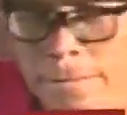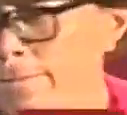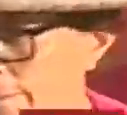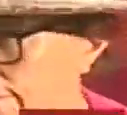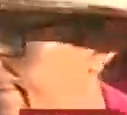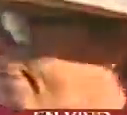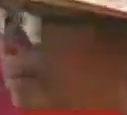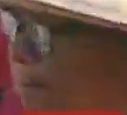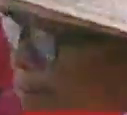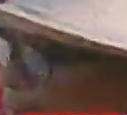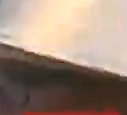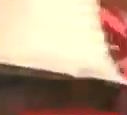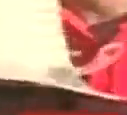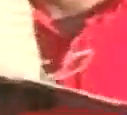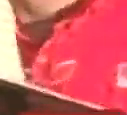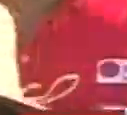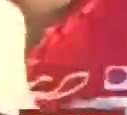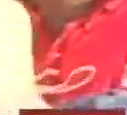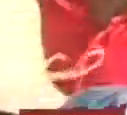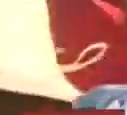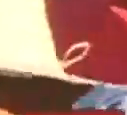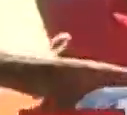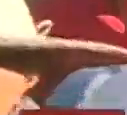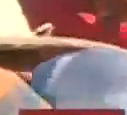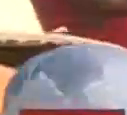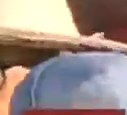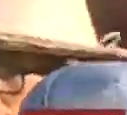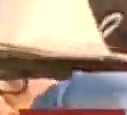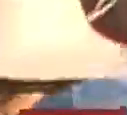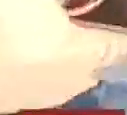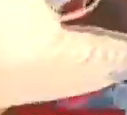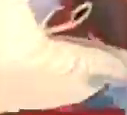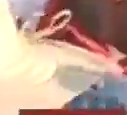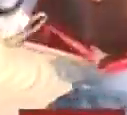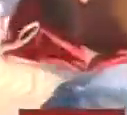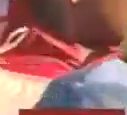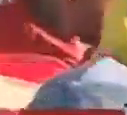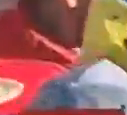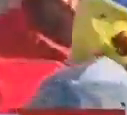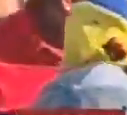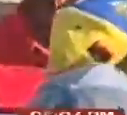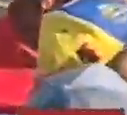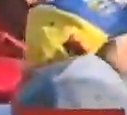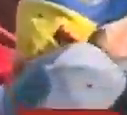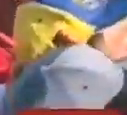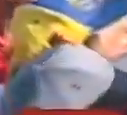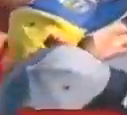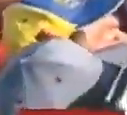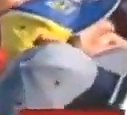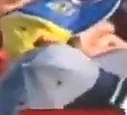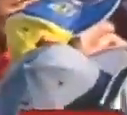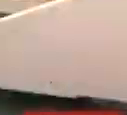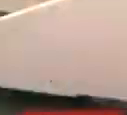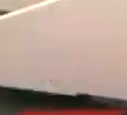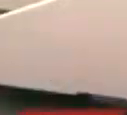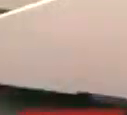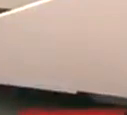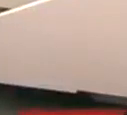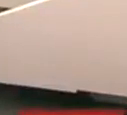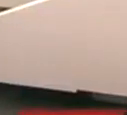Yo quiero un mundo sin pobreza Quiero el amor como bandera seguro que te